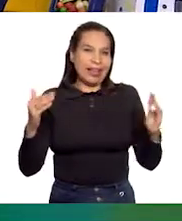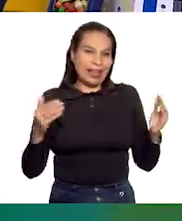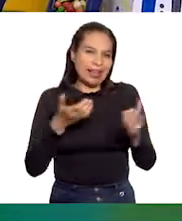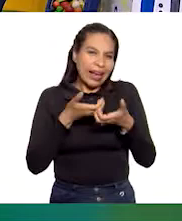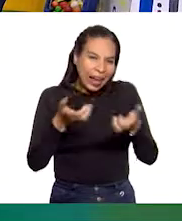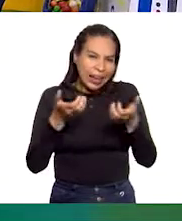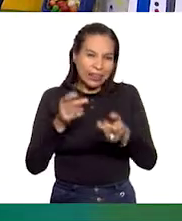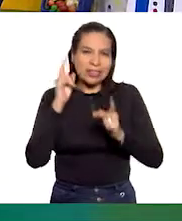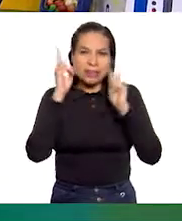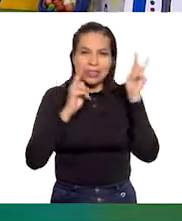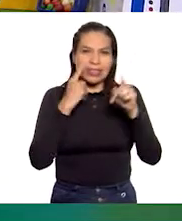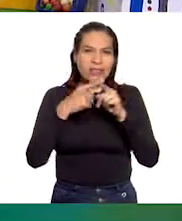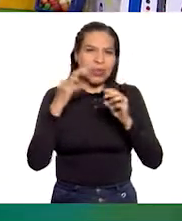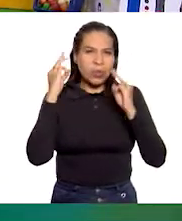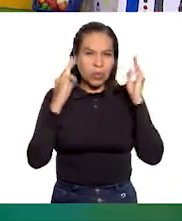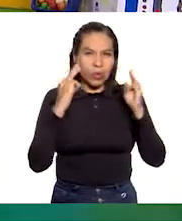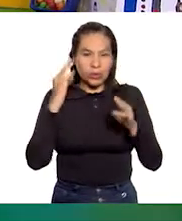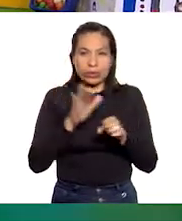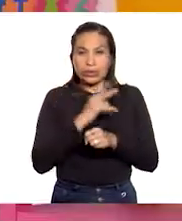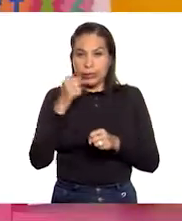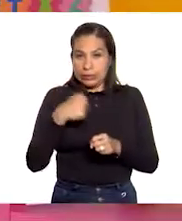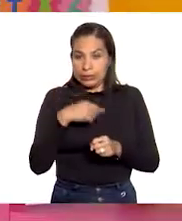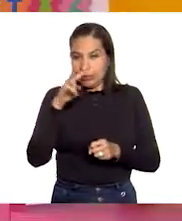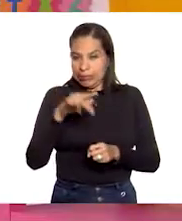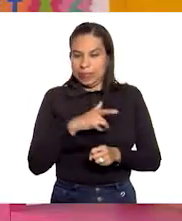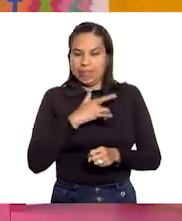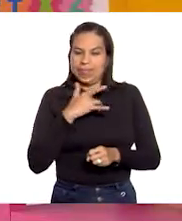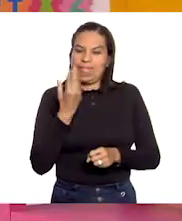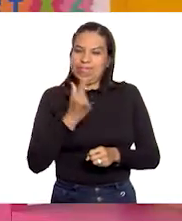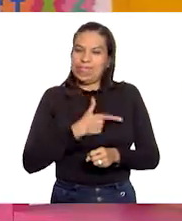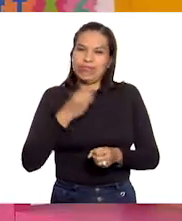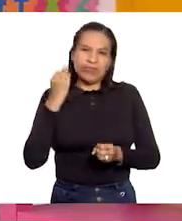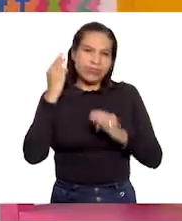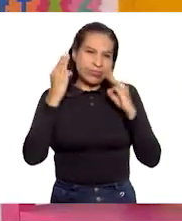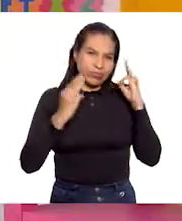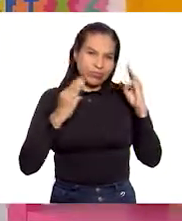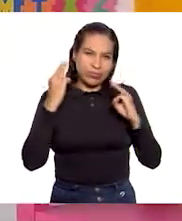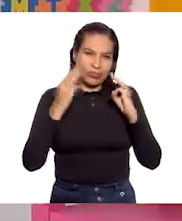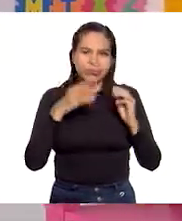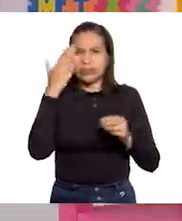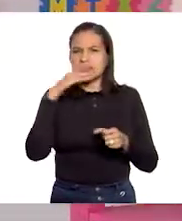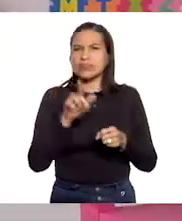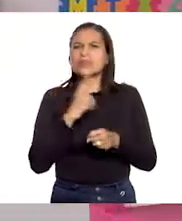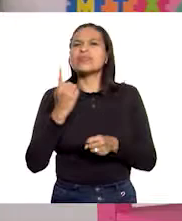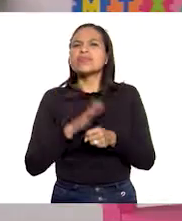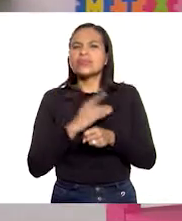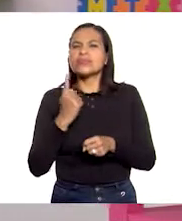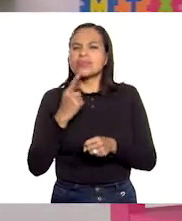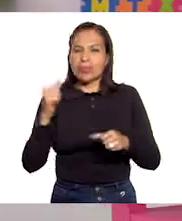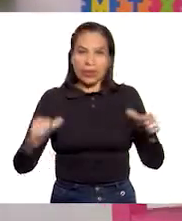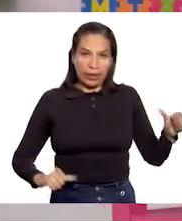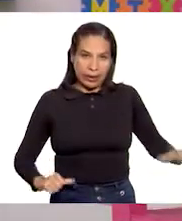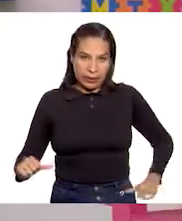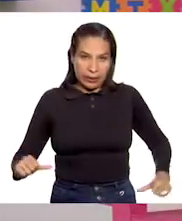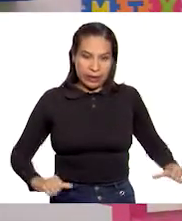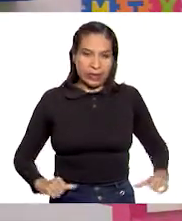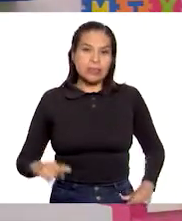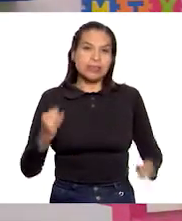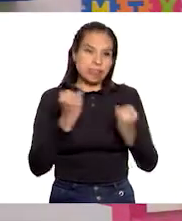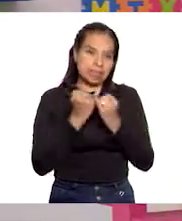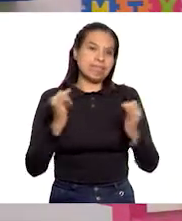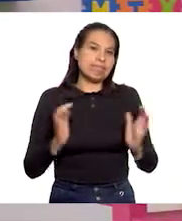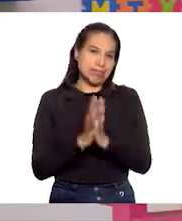y sobre todo visitar los museos. Y es que a mí en lo personal me gustaba mucho ir a los museos. ¿Saben por qué? Porque era una actividad en la que